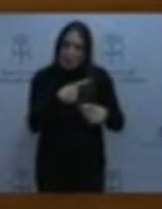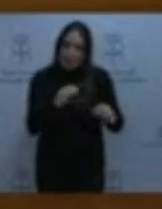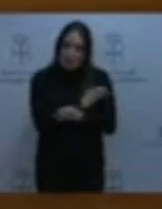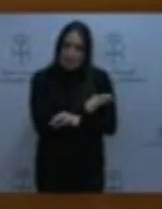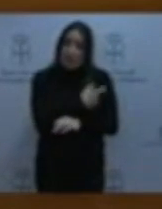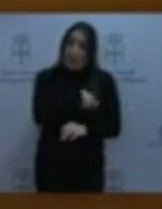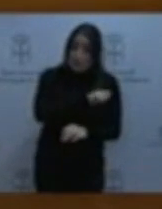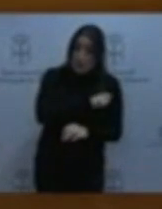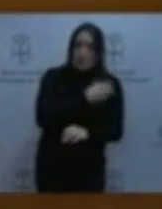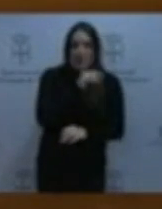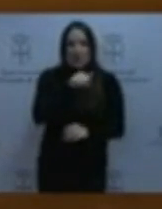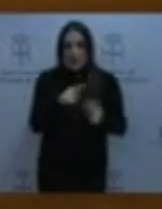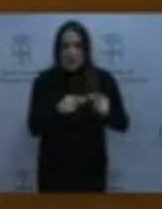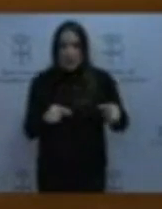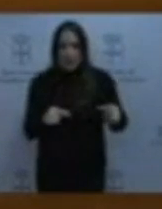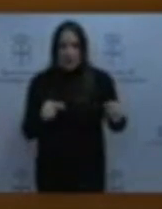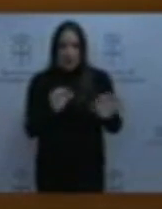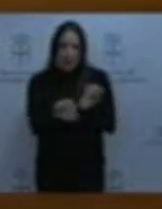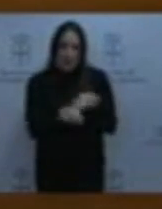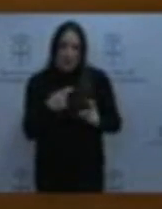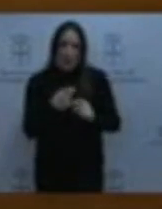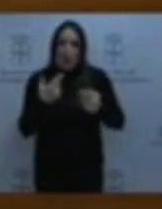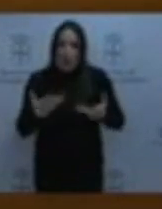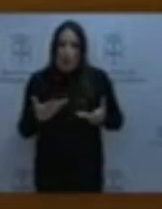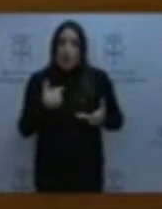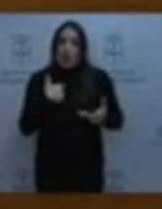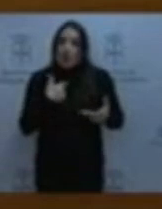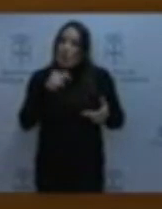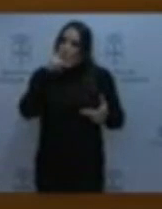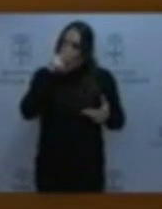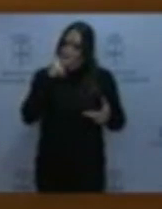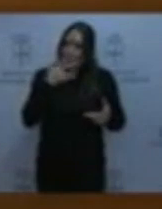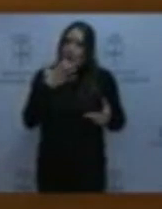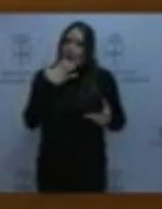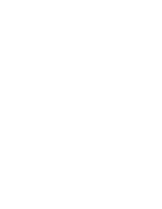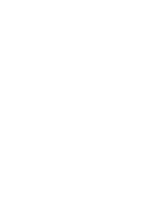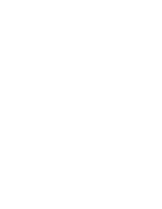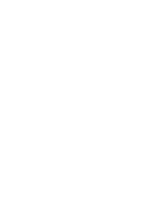y en Asturias. Y me preocupa mucho de que se equivoque también de aliado.